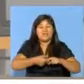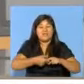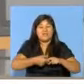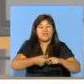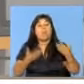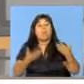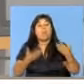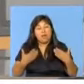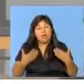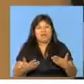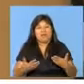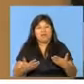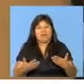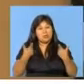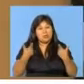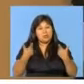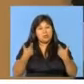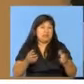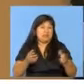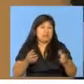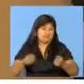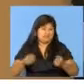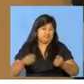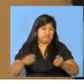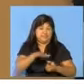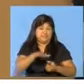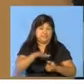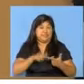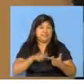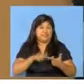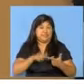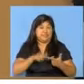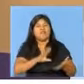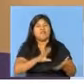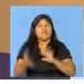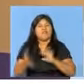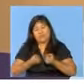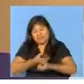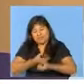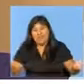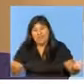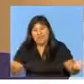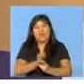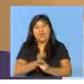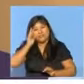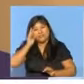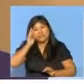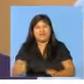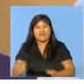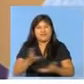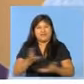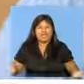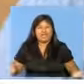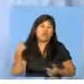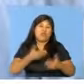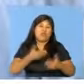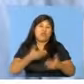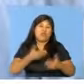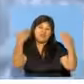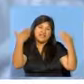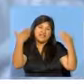ustedes están honrando a palpalá orlando la institucional en el número uno nuestras felicitaciones porque no sabíamos de